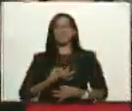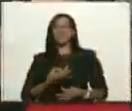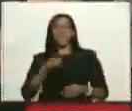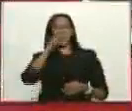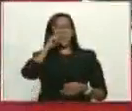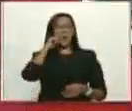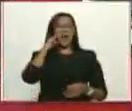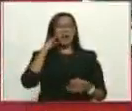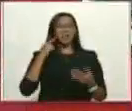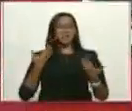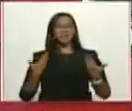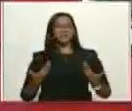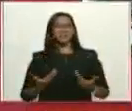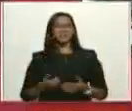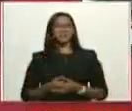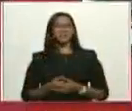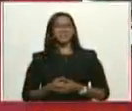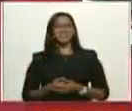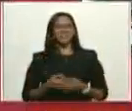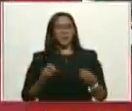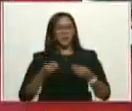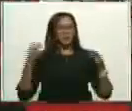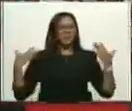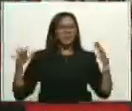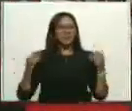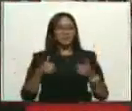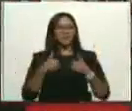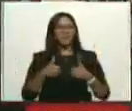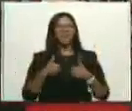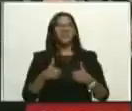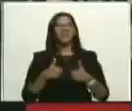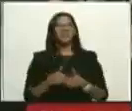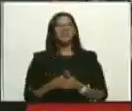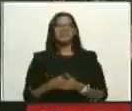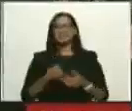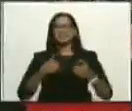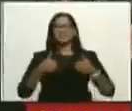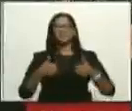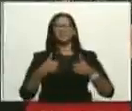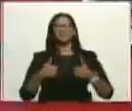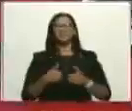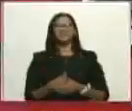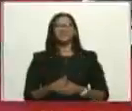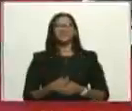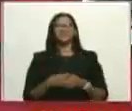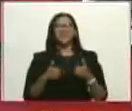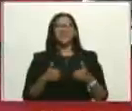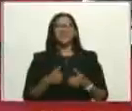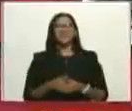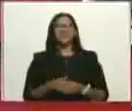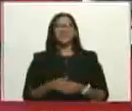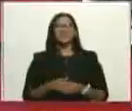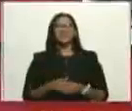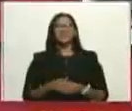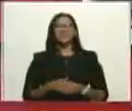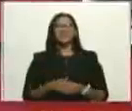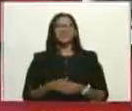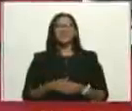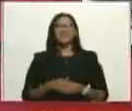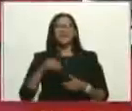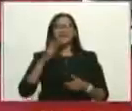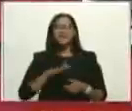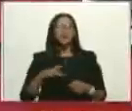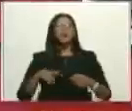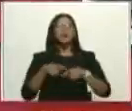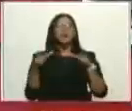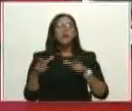morado. ¿Cómo están los carnavales? ¿Fino? ¿Fino? Bueno. Estamos del lado